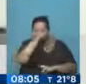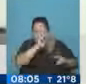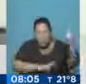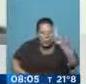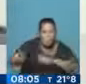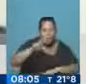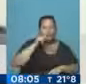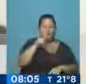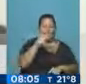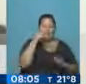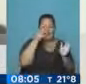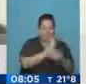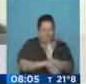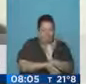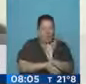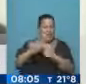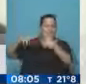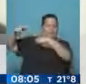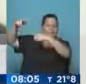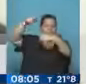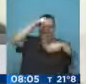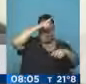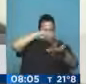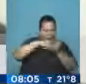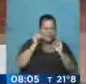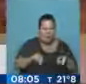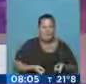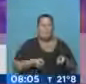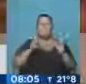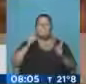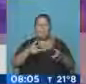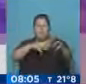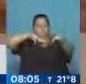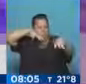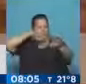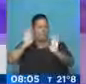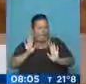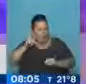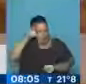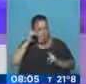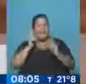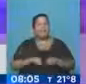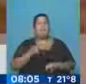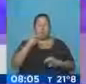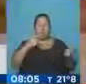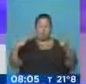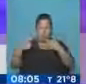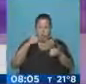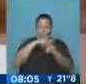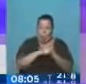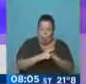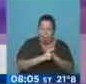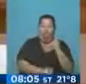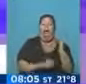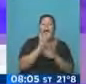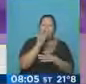tierra a los fugados. Helicópteros de la Policía Federal estaban involucrados y hasta francotiradores. Te hablábamos de los dos tiroteos. Uno de ellos fue a